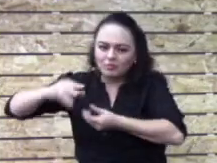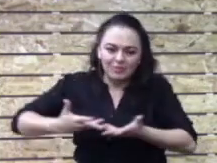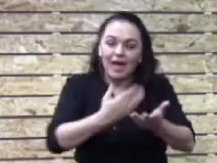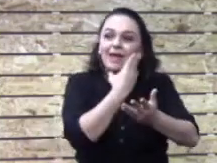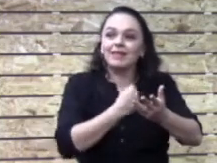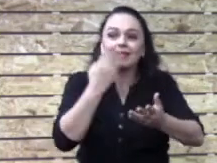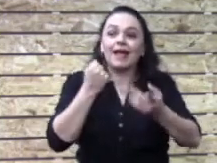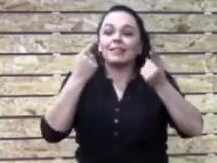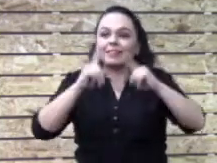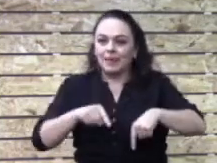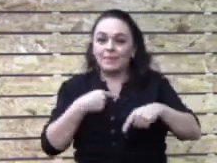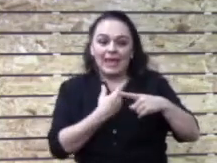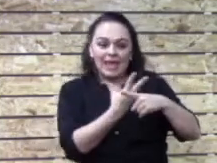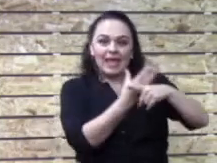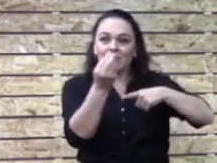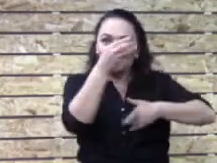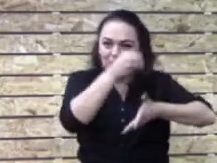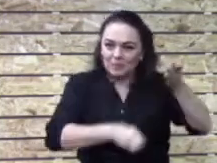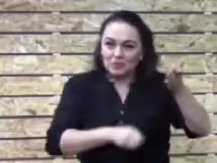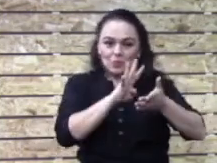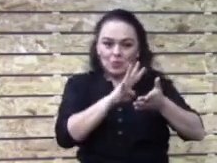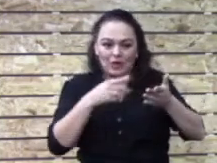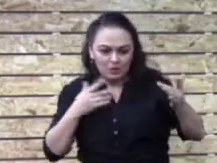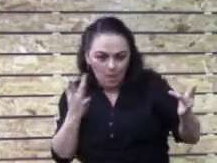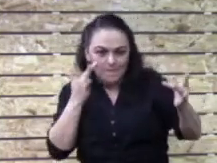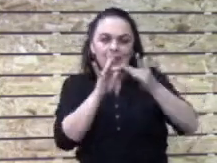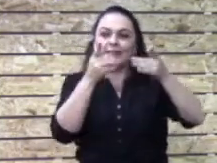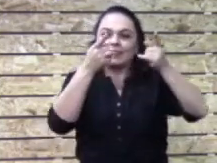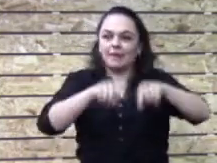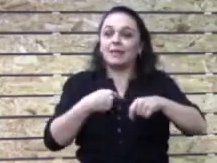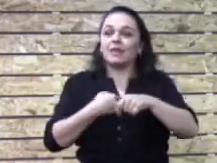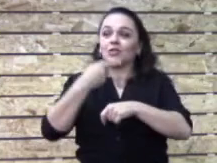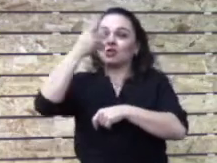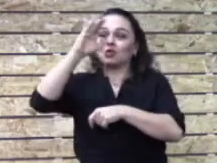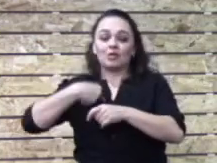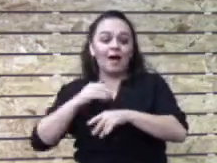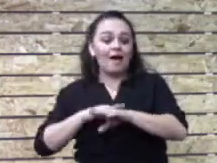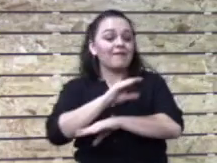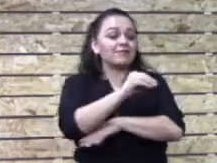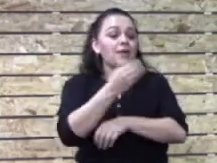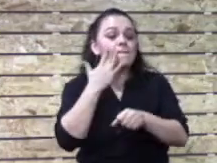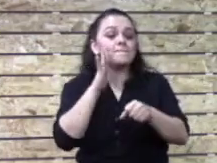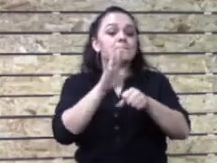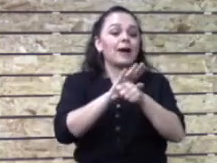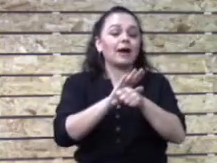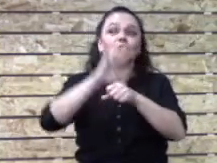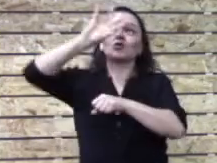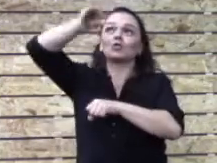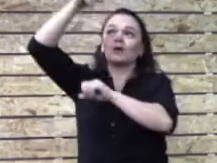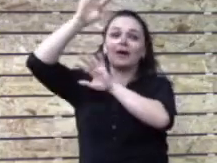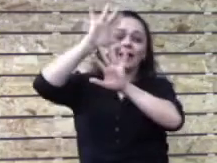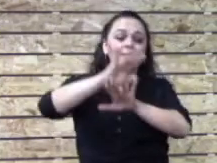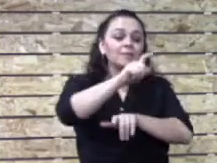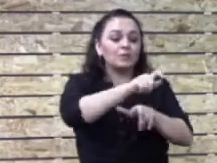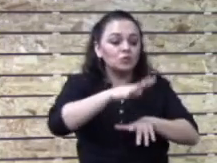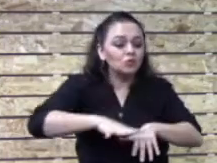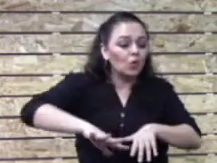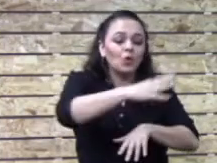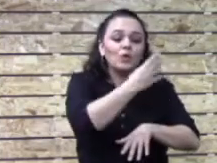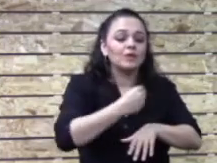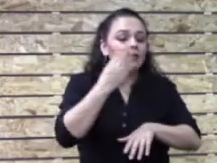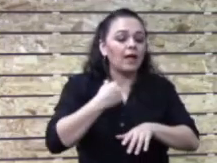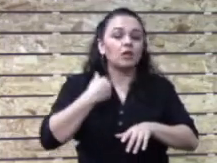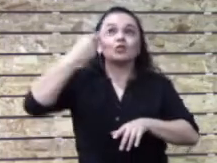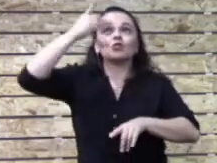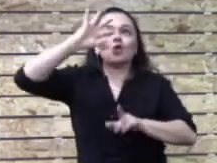en virtud del pacto de la gracia que este pueblo es protegido especialmente en una relación con